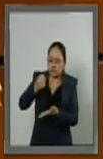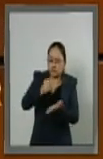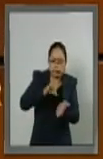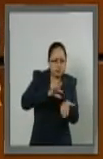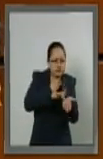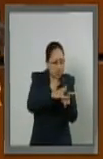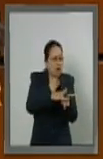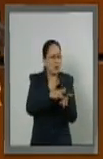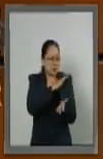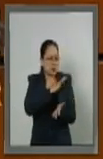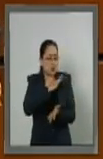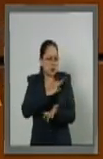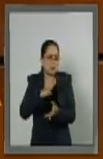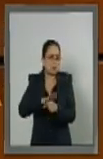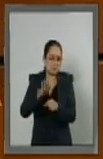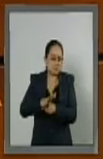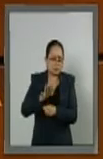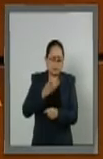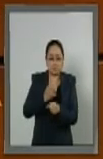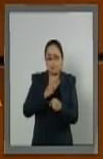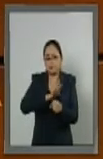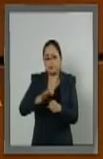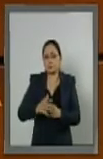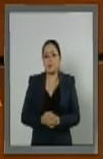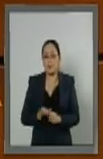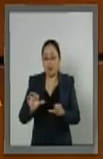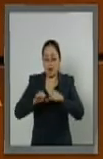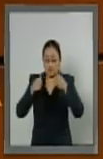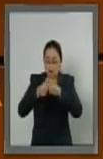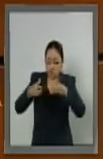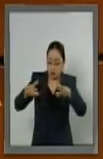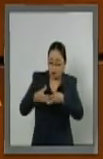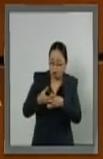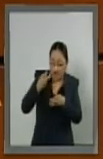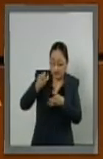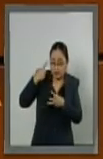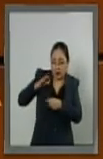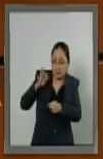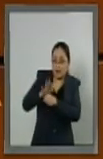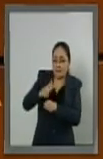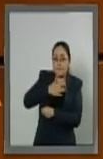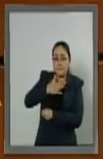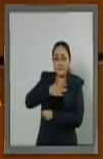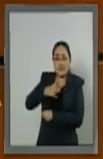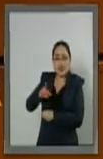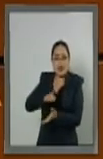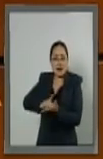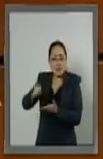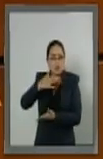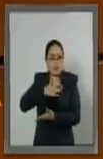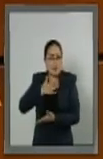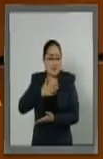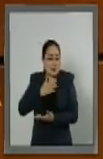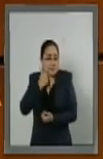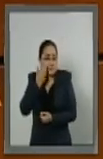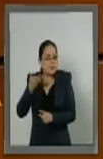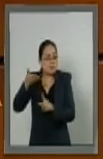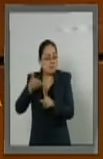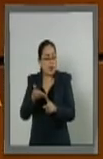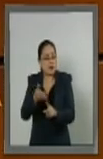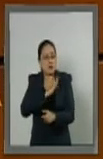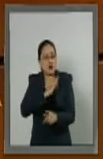de igual importancia que las figuras asociativas para la defensa de sus intereses